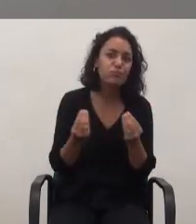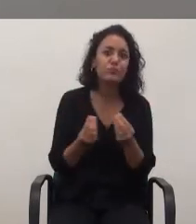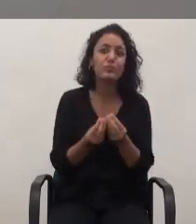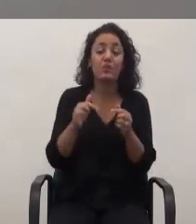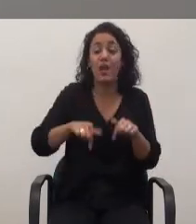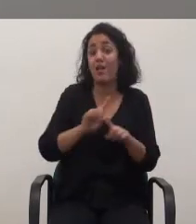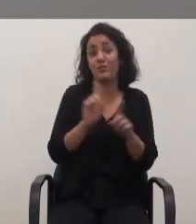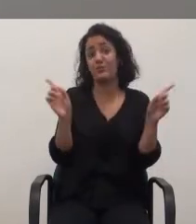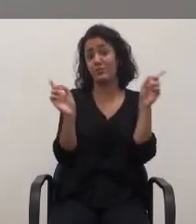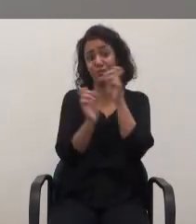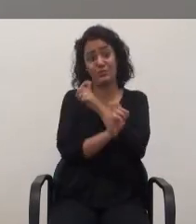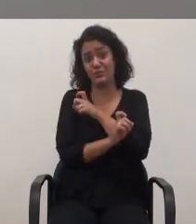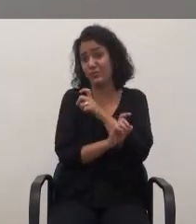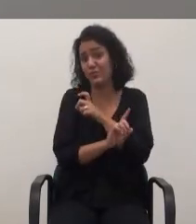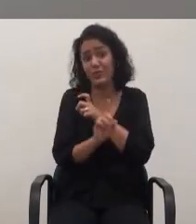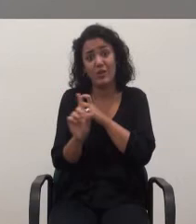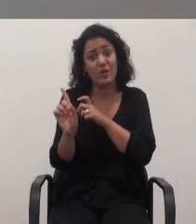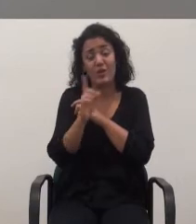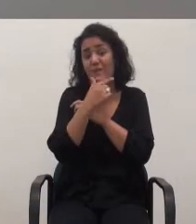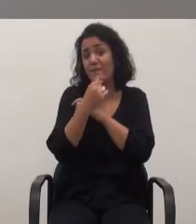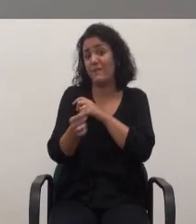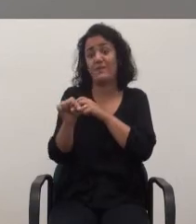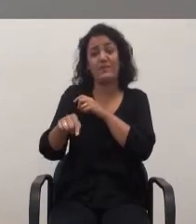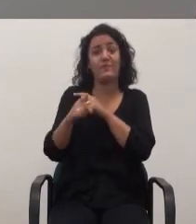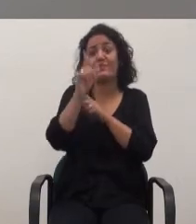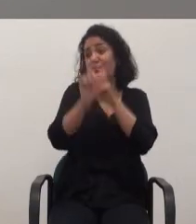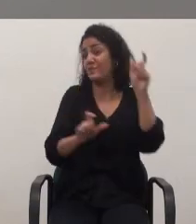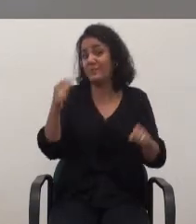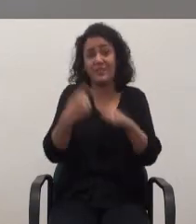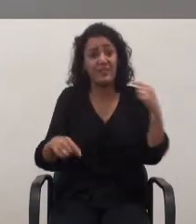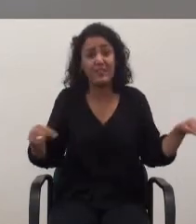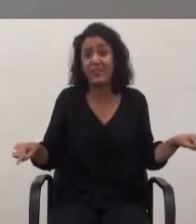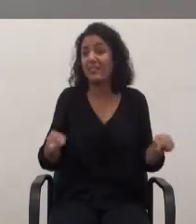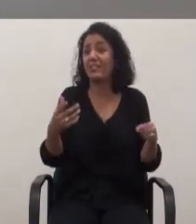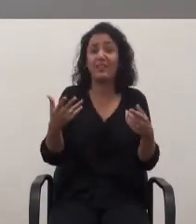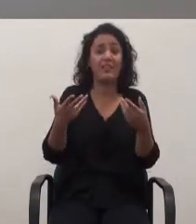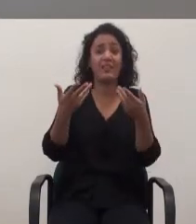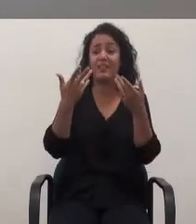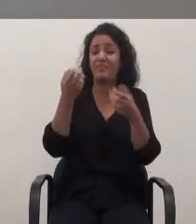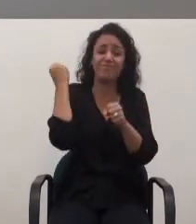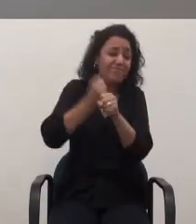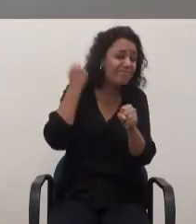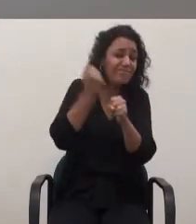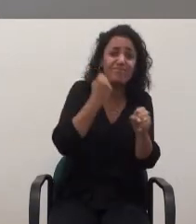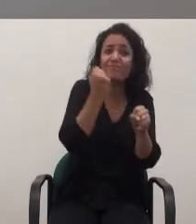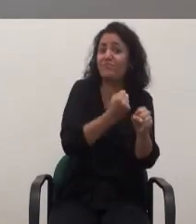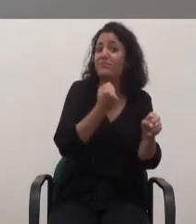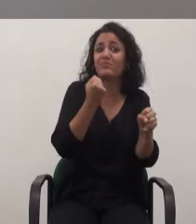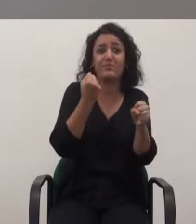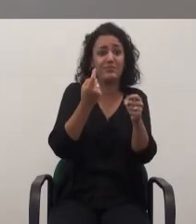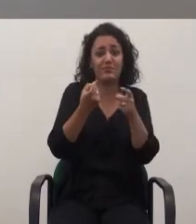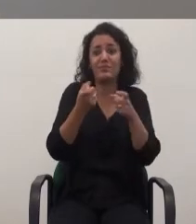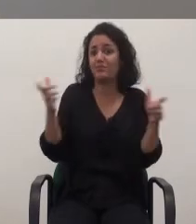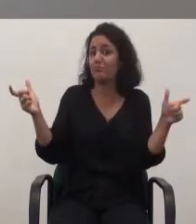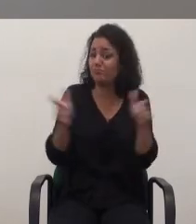cuando ve que toda la cantidad de actores que tienen que cinchar para poder lograr lo que se logró, es todo construido realmente desde un